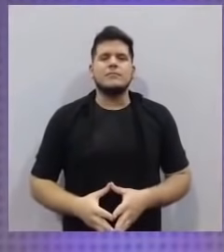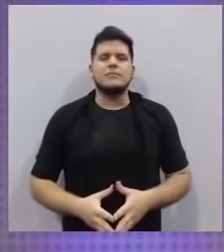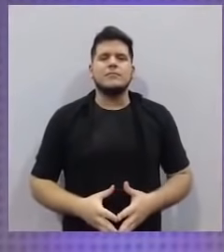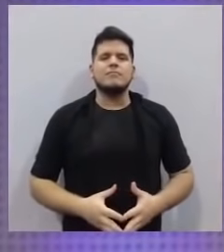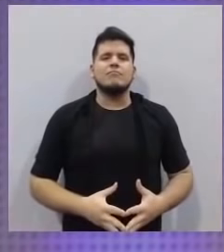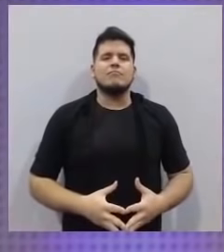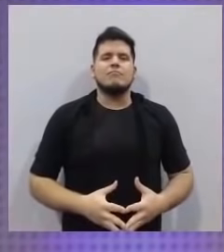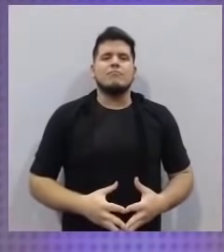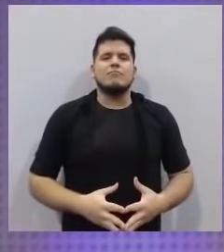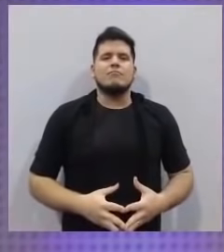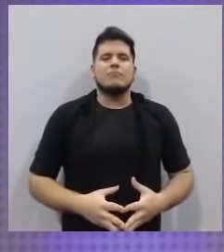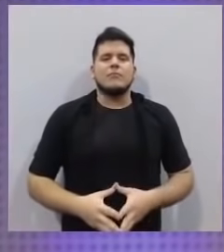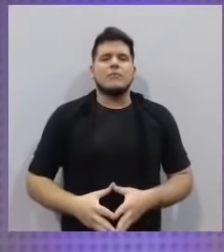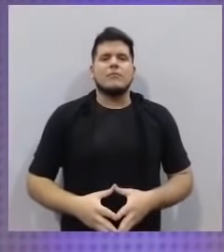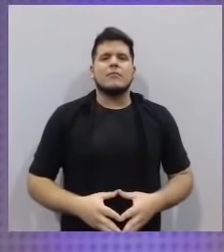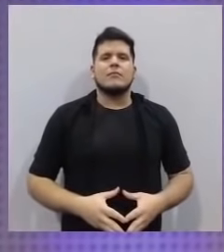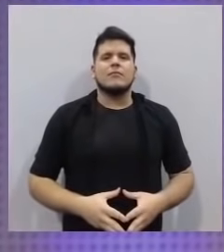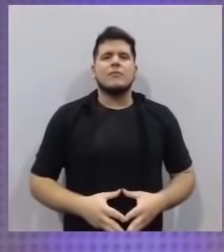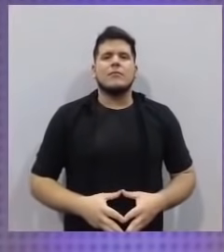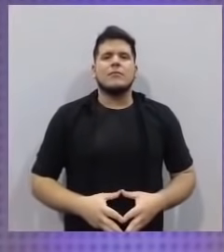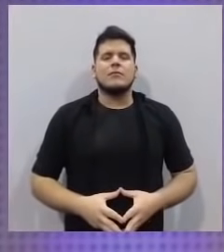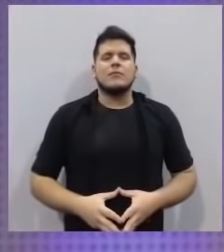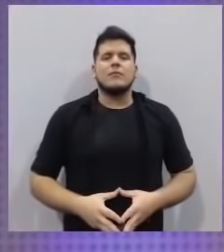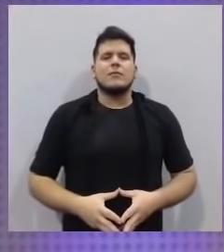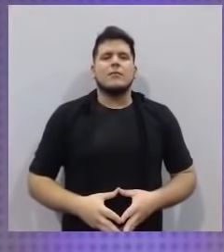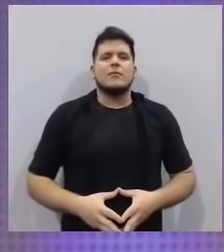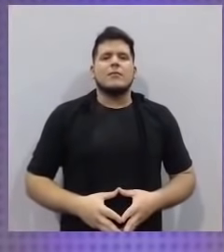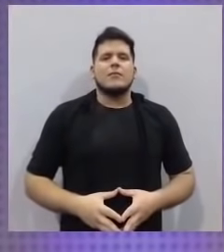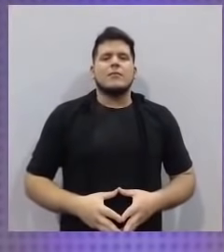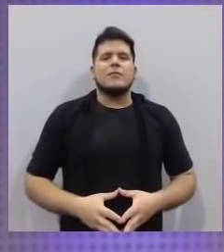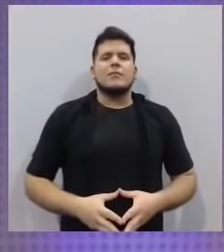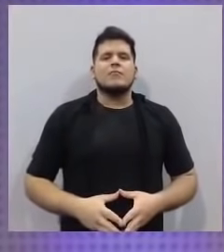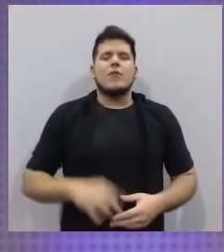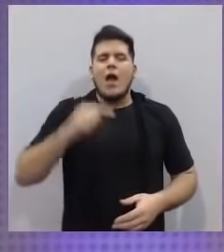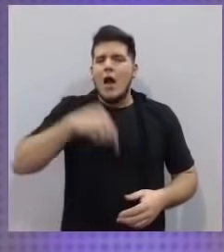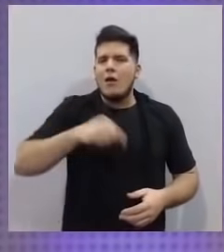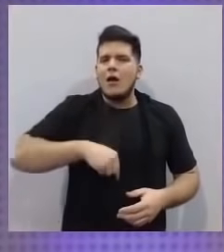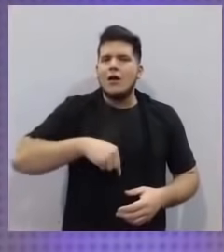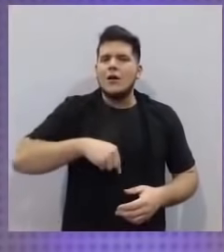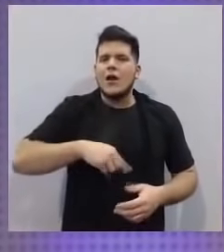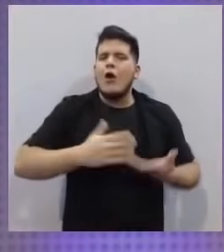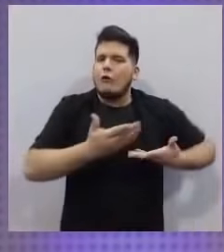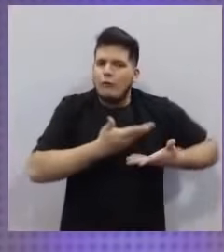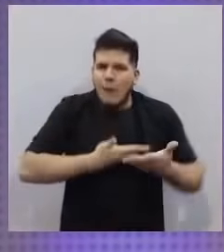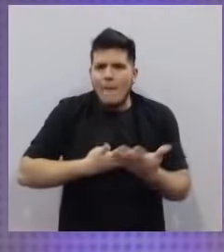quiero hablar sobre el tema en el reino todo te pertenece